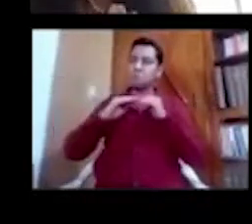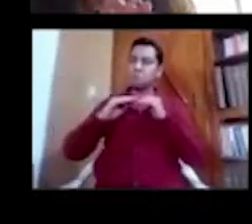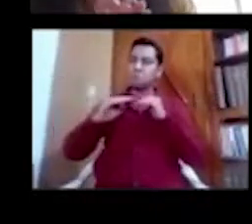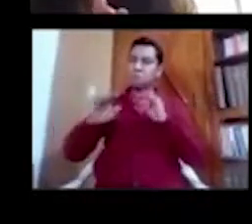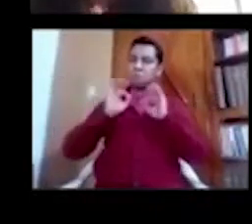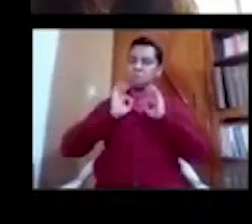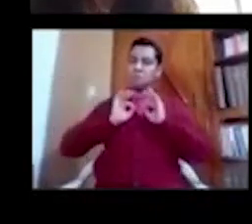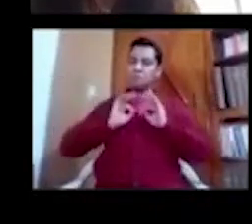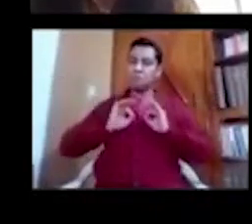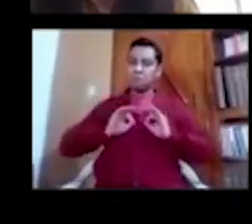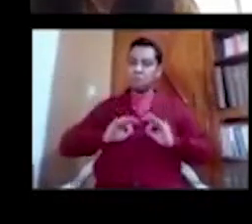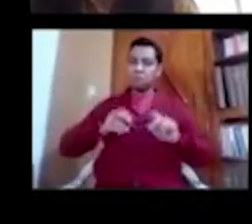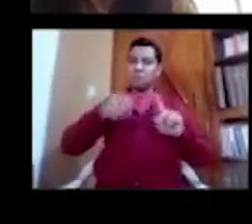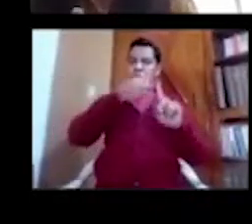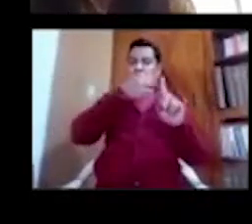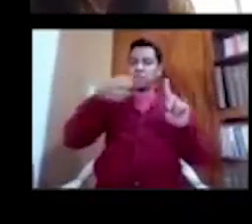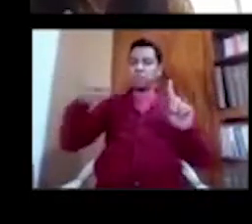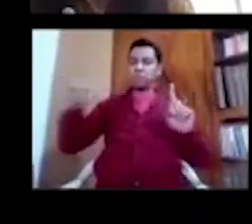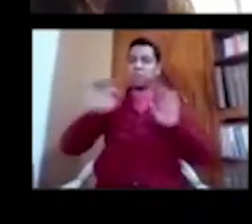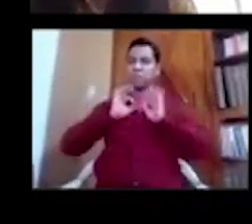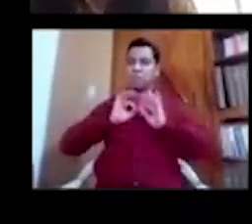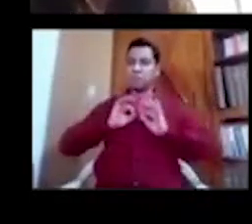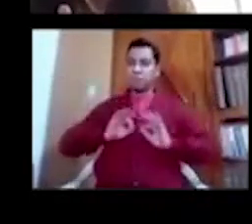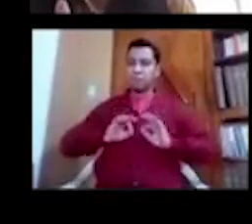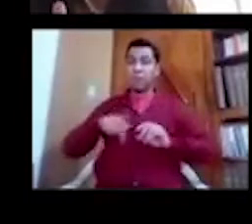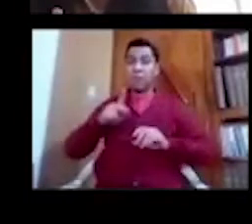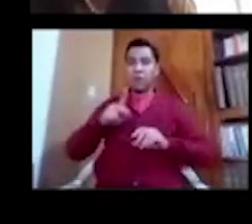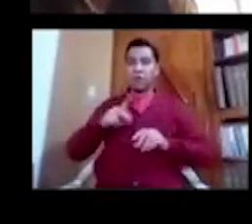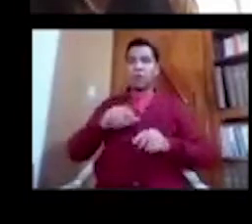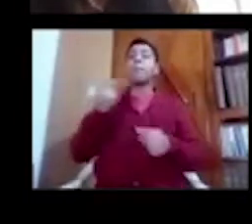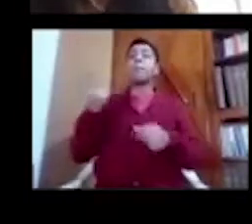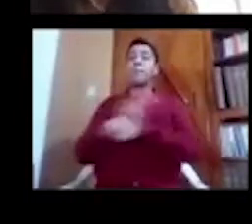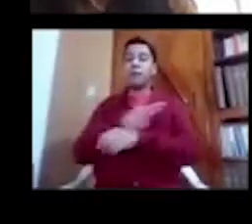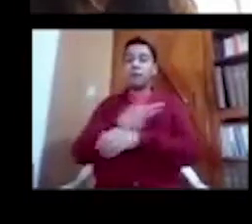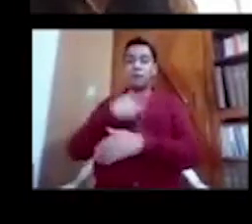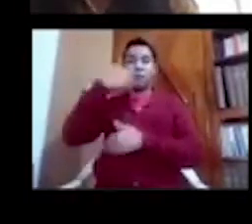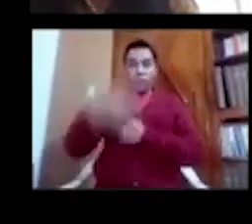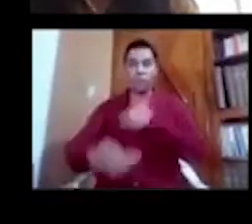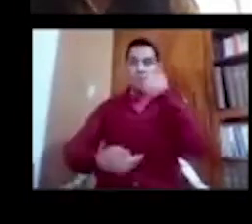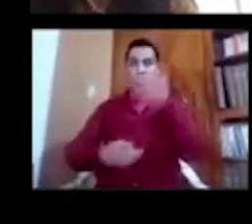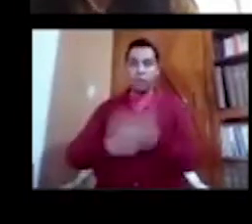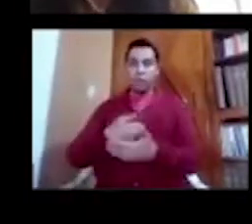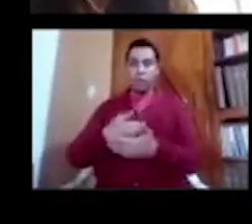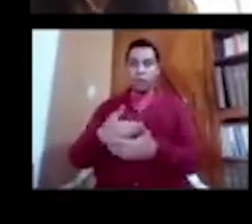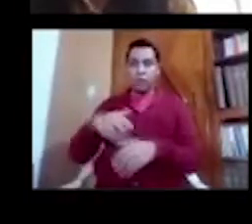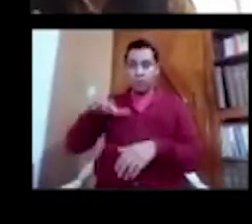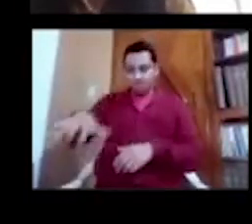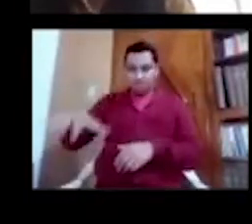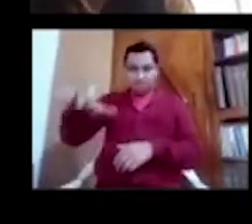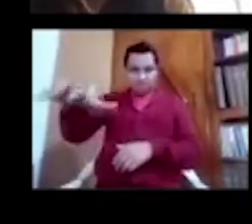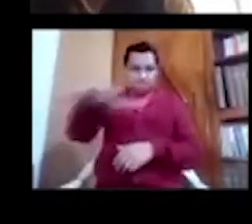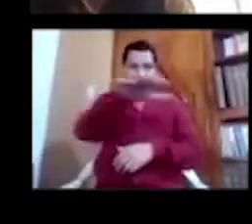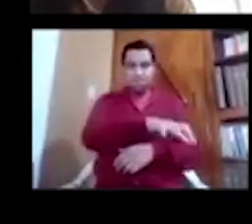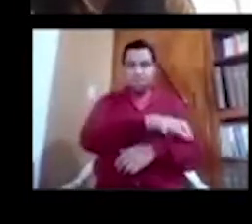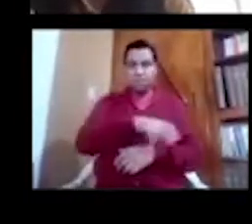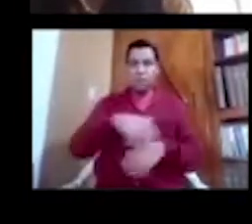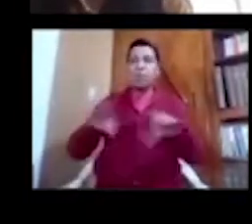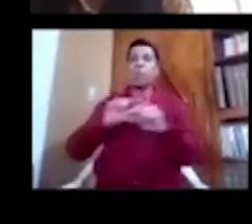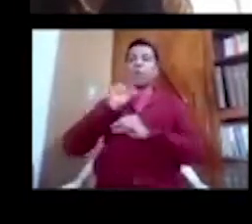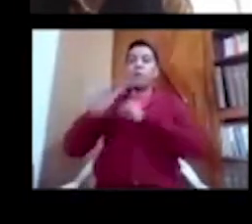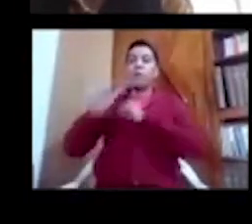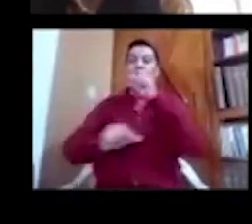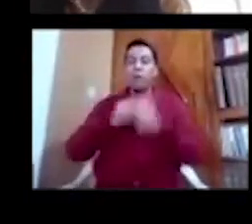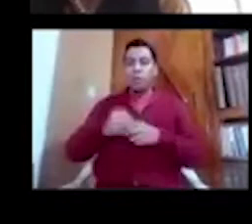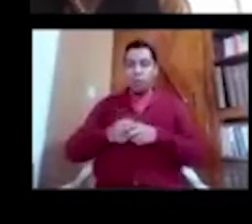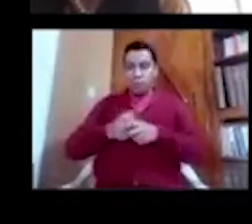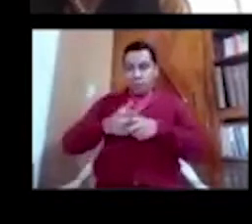al inicio, estas ciudades van creciendo, se desarrollan, tienen una independencia notable que hace